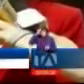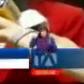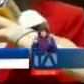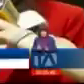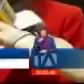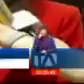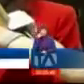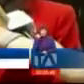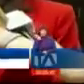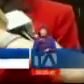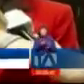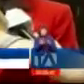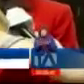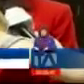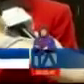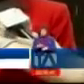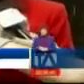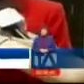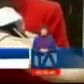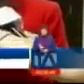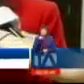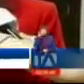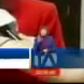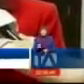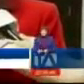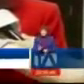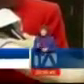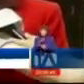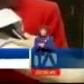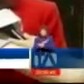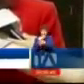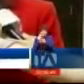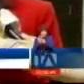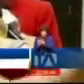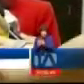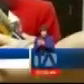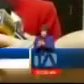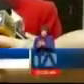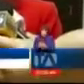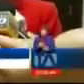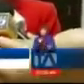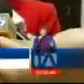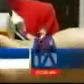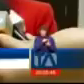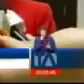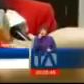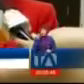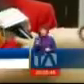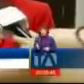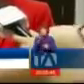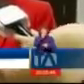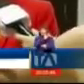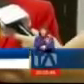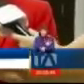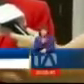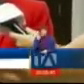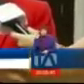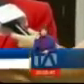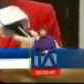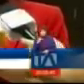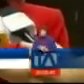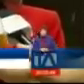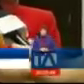de seguridad. La persona privada de libertad a la que nos estamos refiriendo, en días anteriores recibió